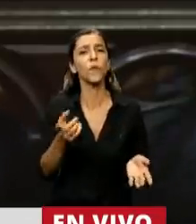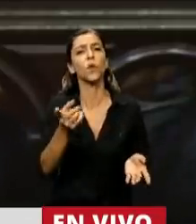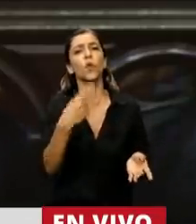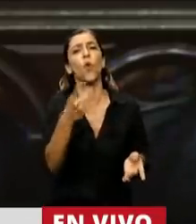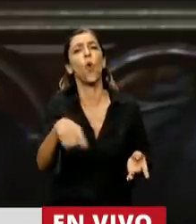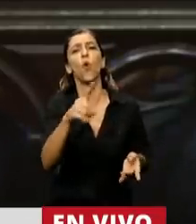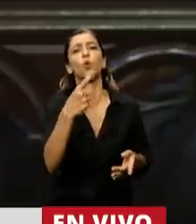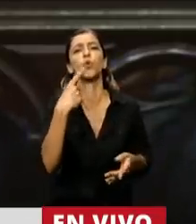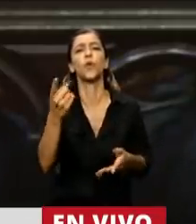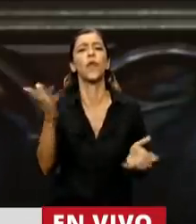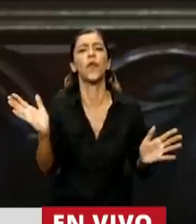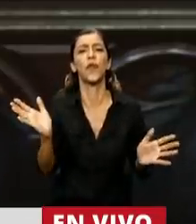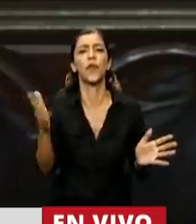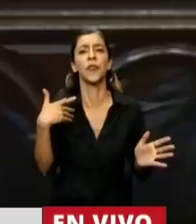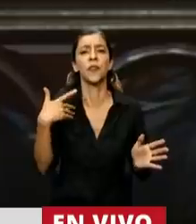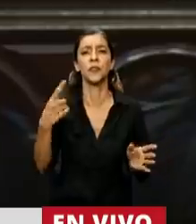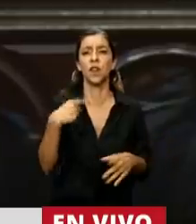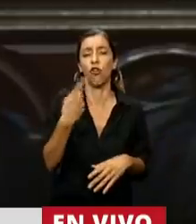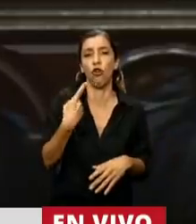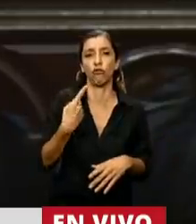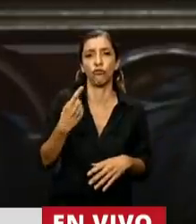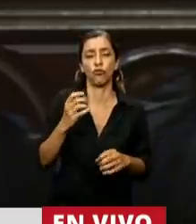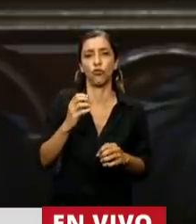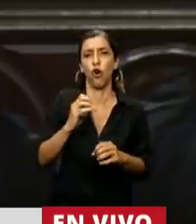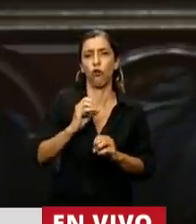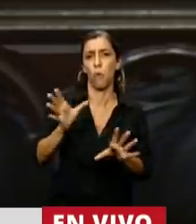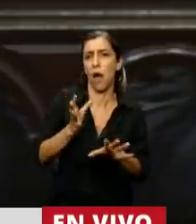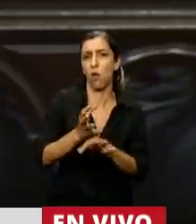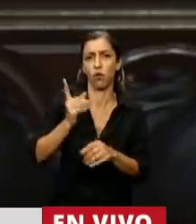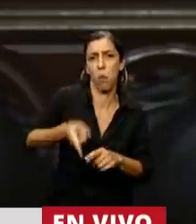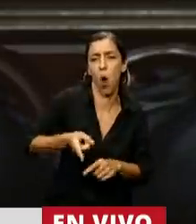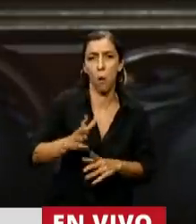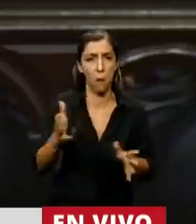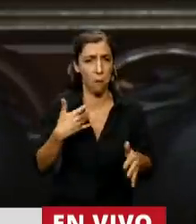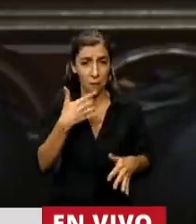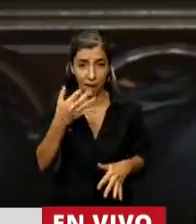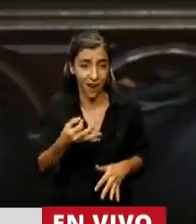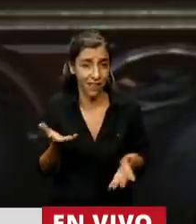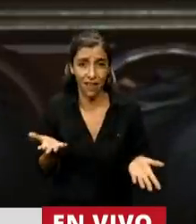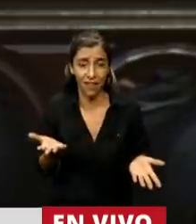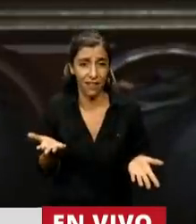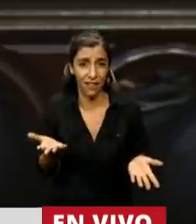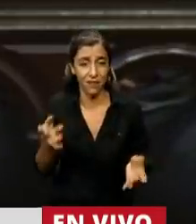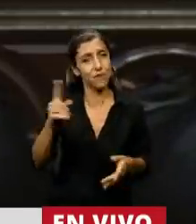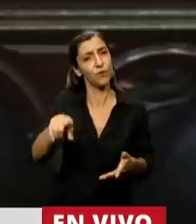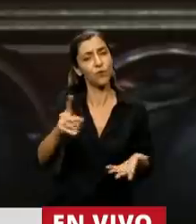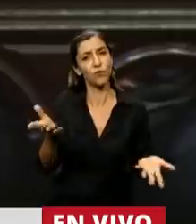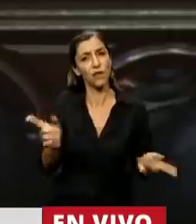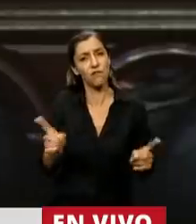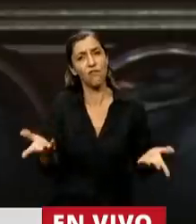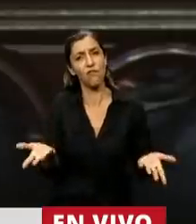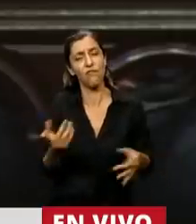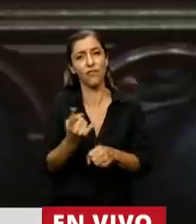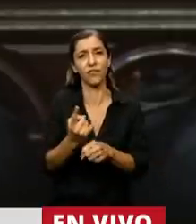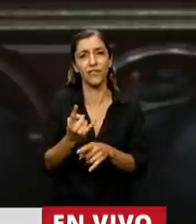peronistas no ustedes son educados ustedes son educados la mayor causa nosotros no ustedes maduremos